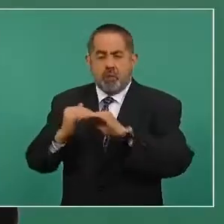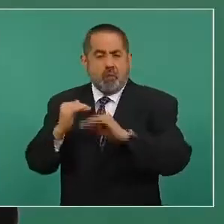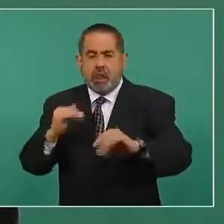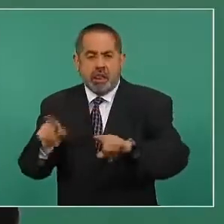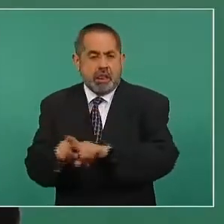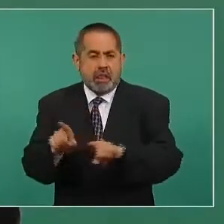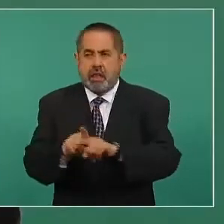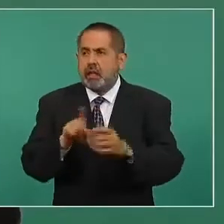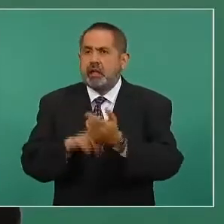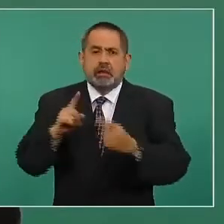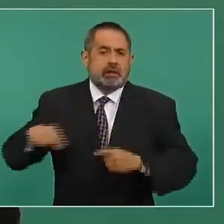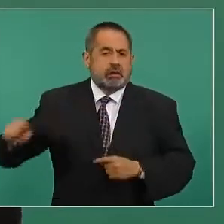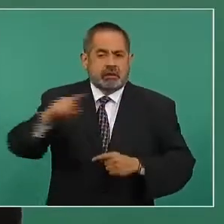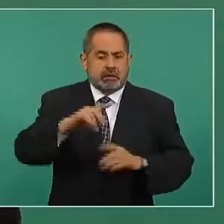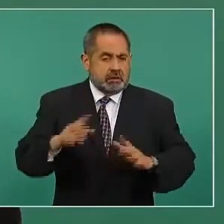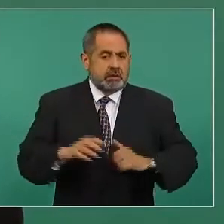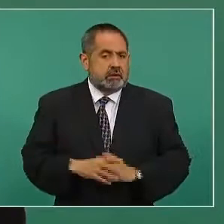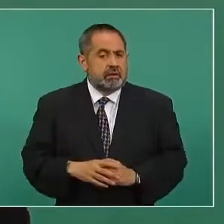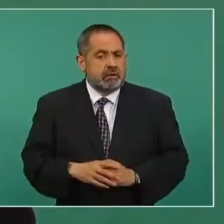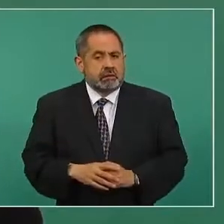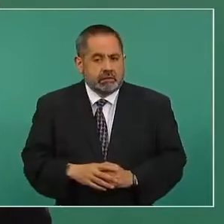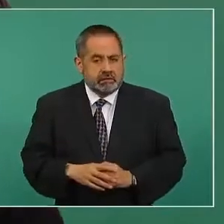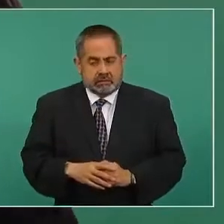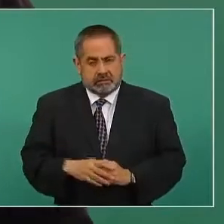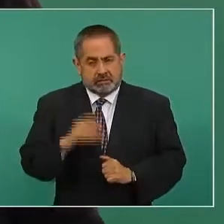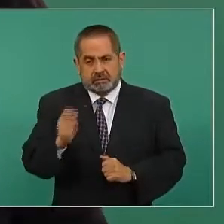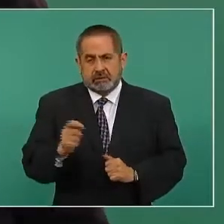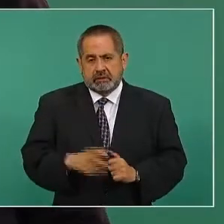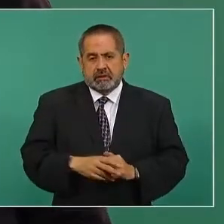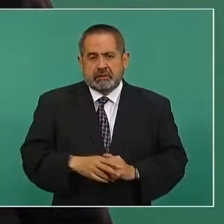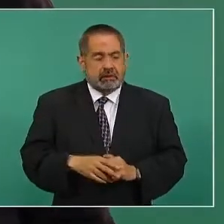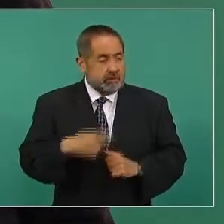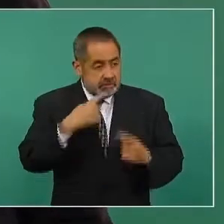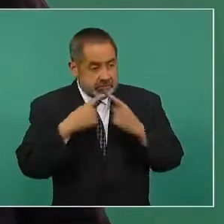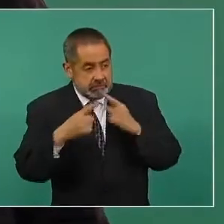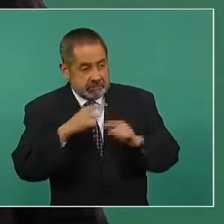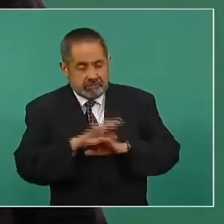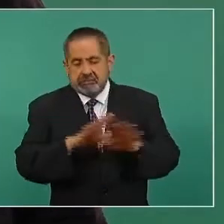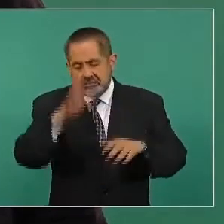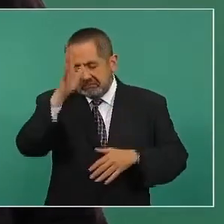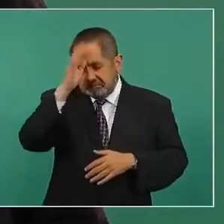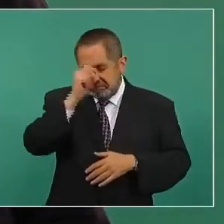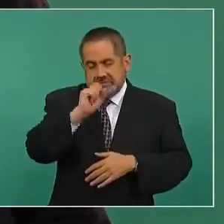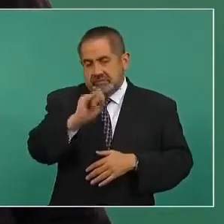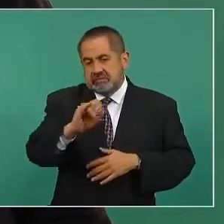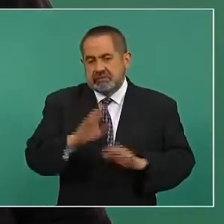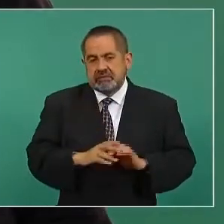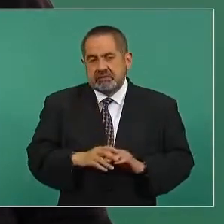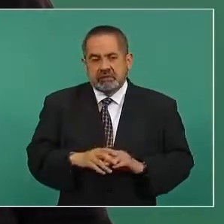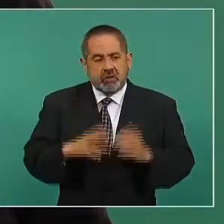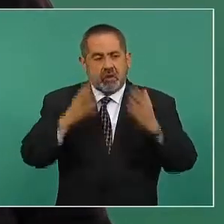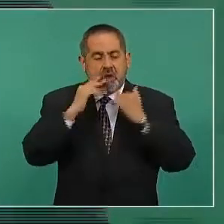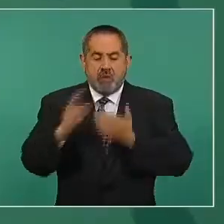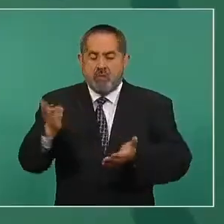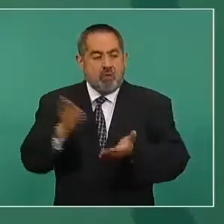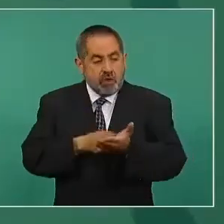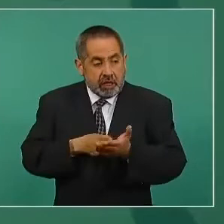subsidio. Ya se arregló de que no haya